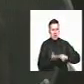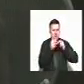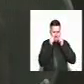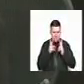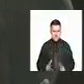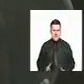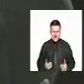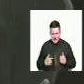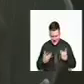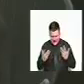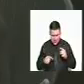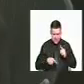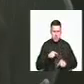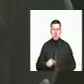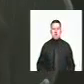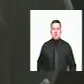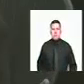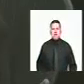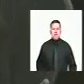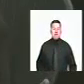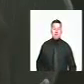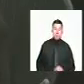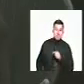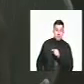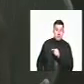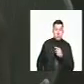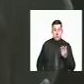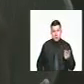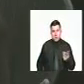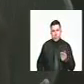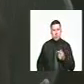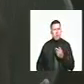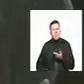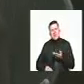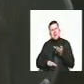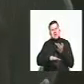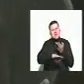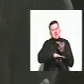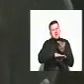en contra de su voluntad. De ser así,